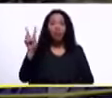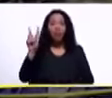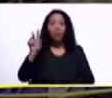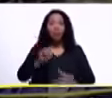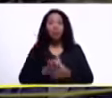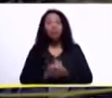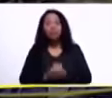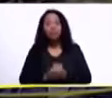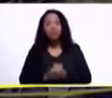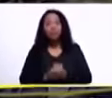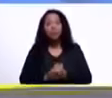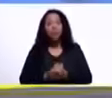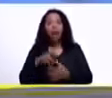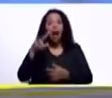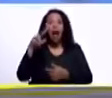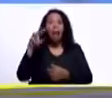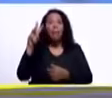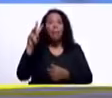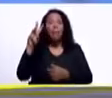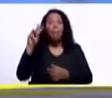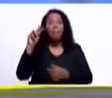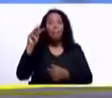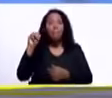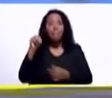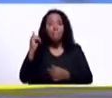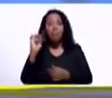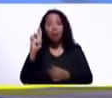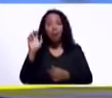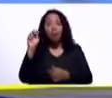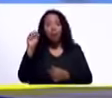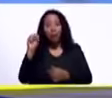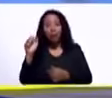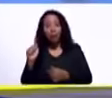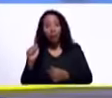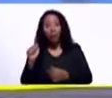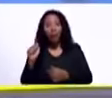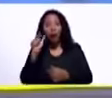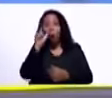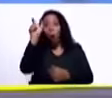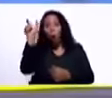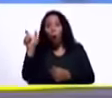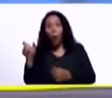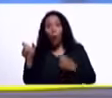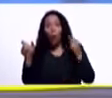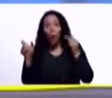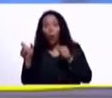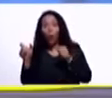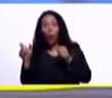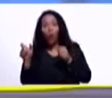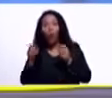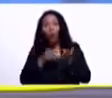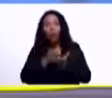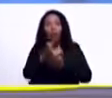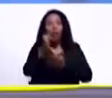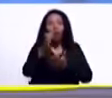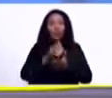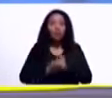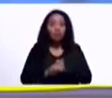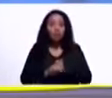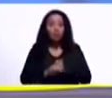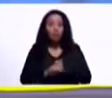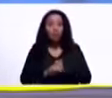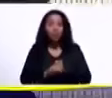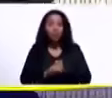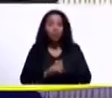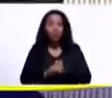Venezuela, a Nirma de los Reyes Hernández Ramos, a Ricardo Suárez Leal, de la